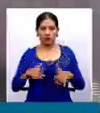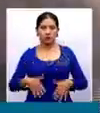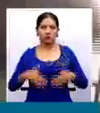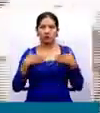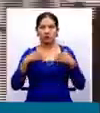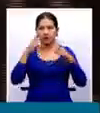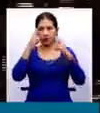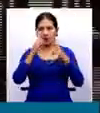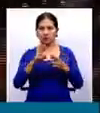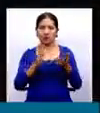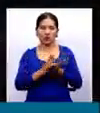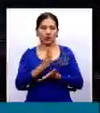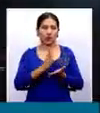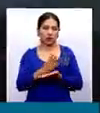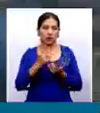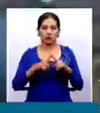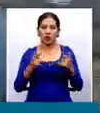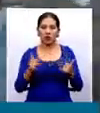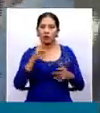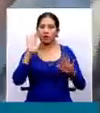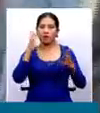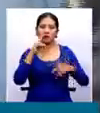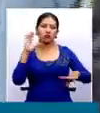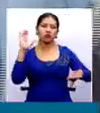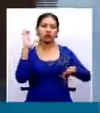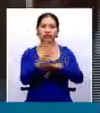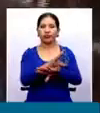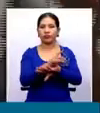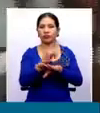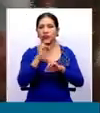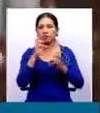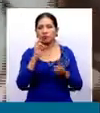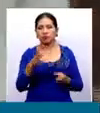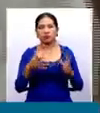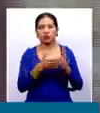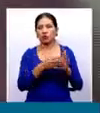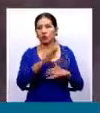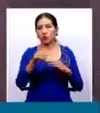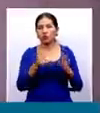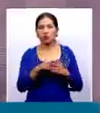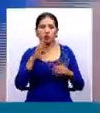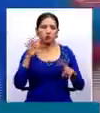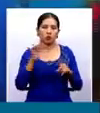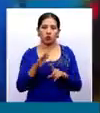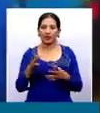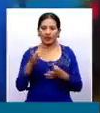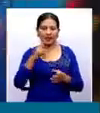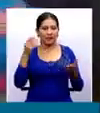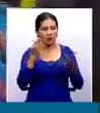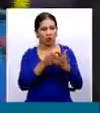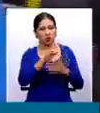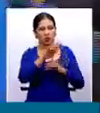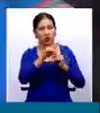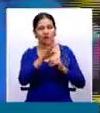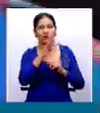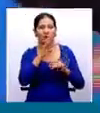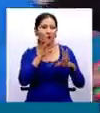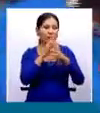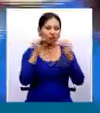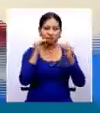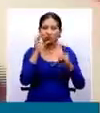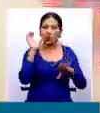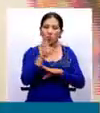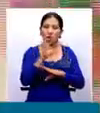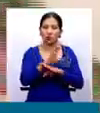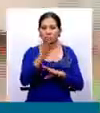derecho. Lamentablemente se ha violentado el día de ayer ese estado de derecho. Han querido intimidar, han querido callar, cuando solamente